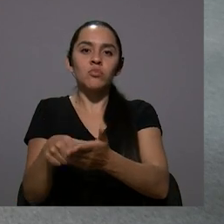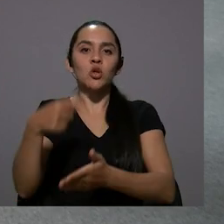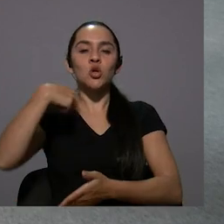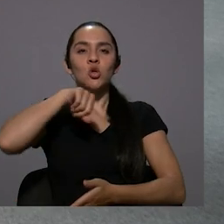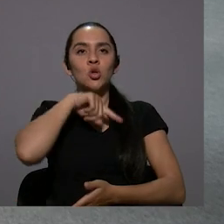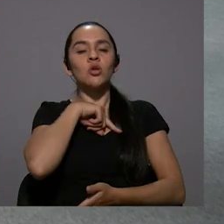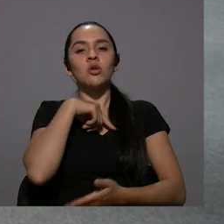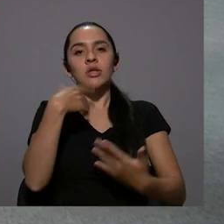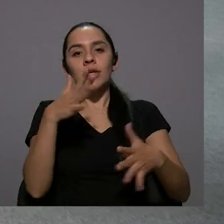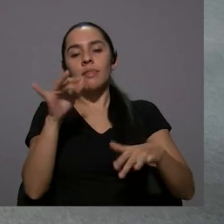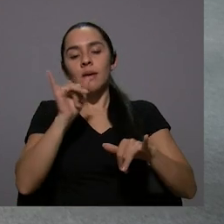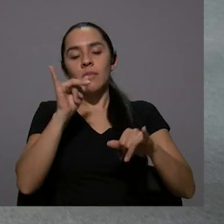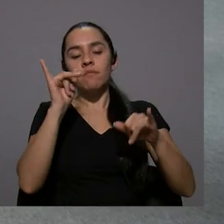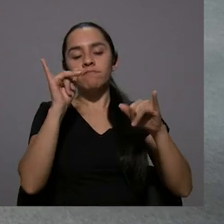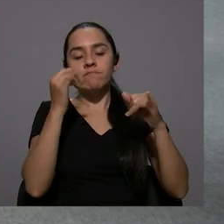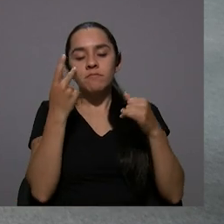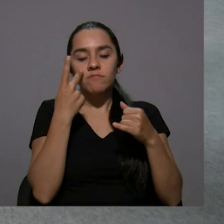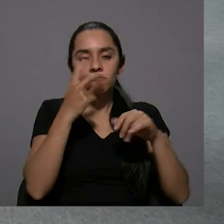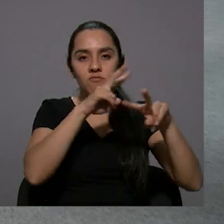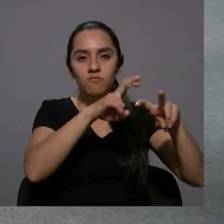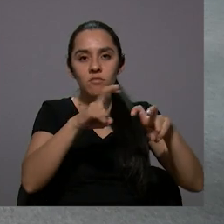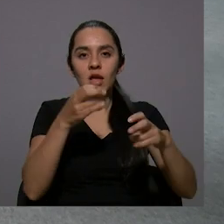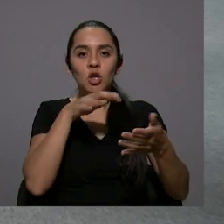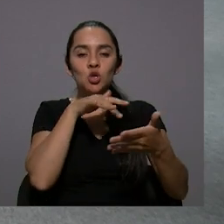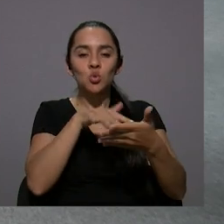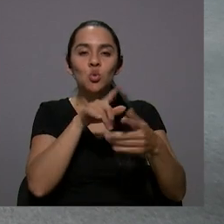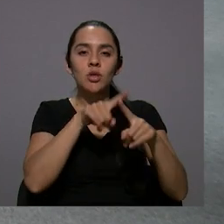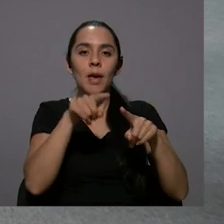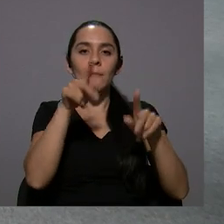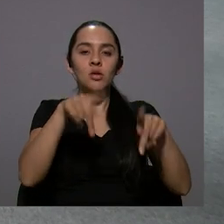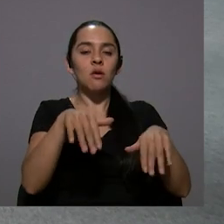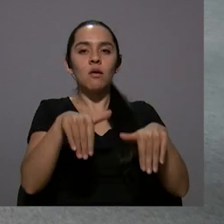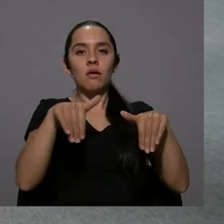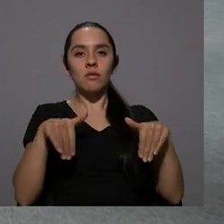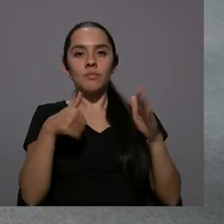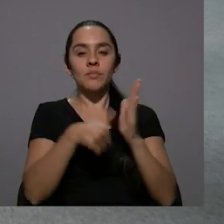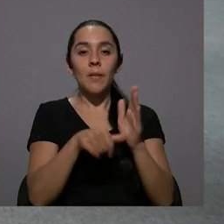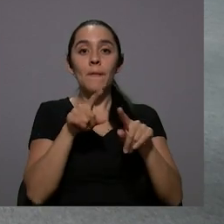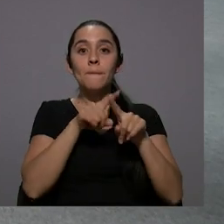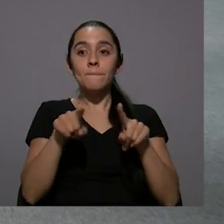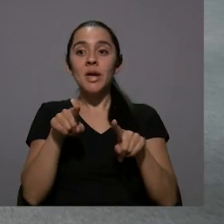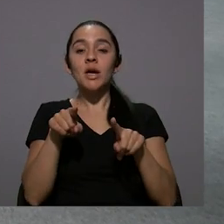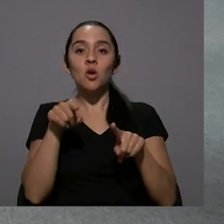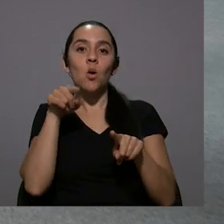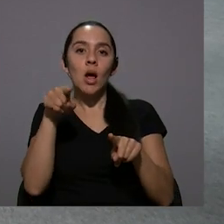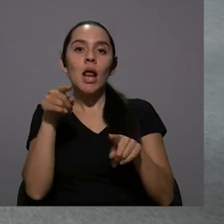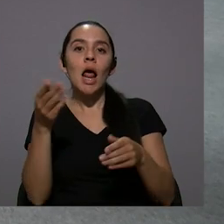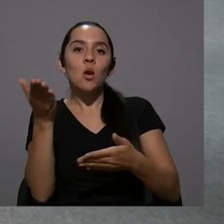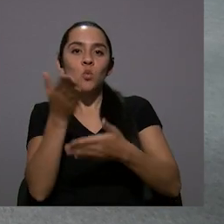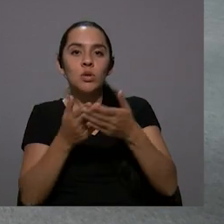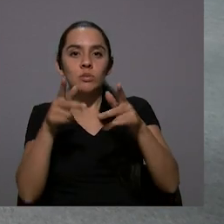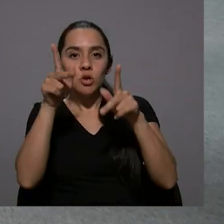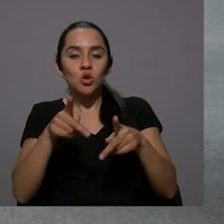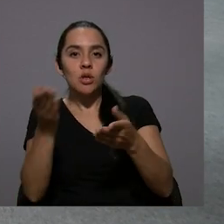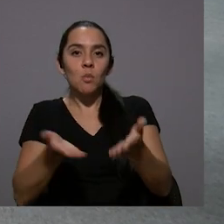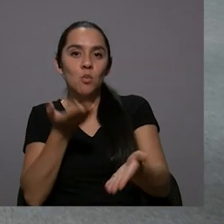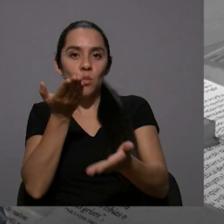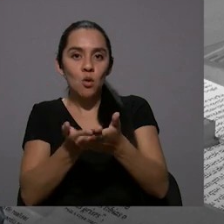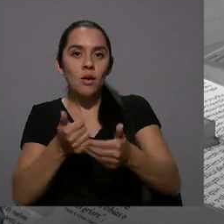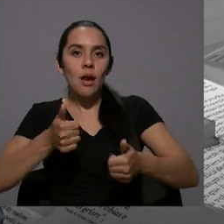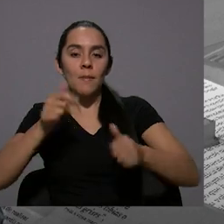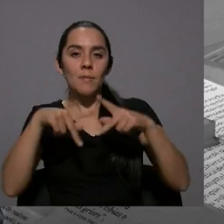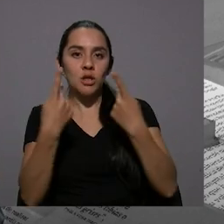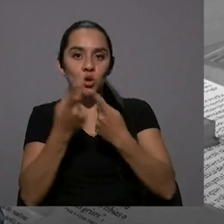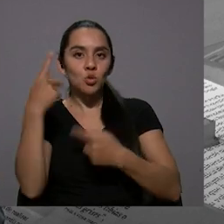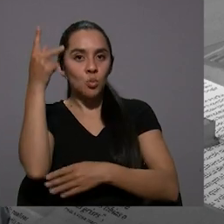base en estudios de abstencionismo demás pero cada vez son menos los miembros partidarios de las personas que Proponen los partidos políticos